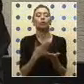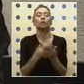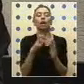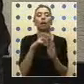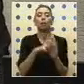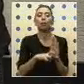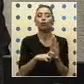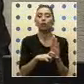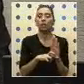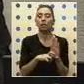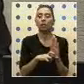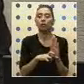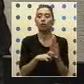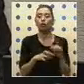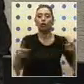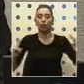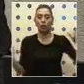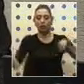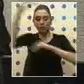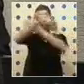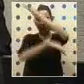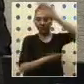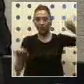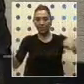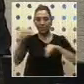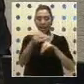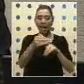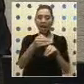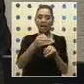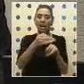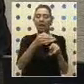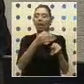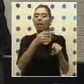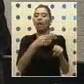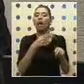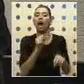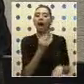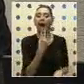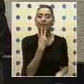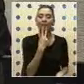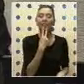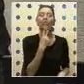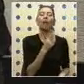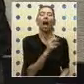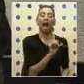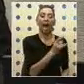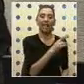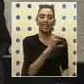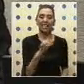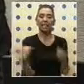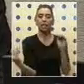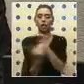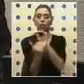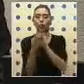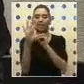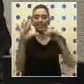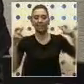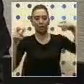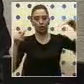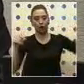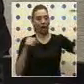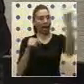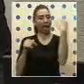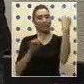de nudo vial a cruce a desnivel, avenida Francisco de Aguirre, ruta 5, que a mi juicio